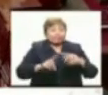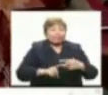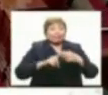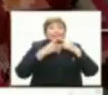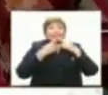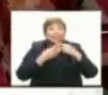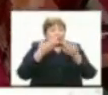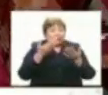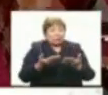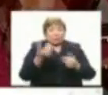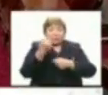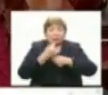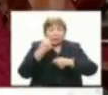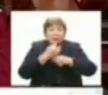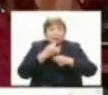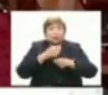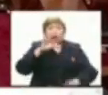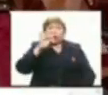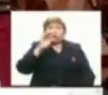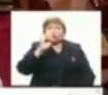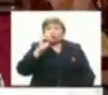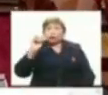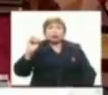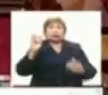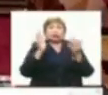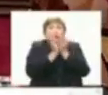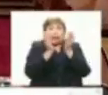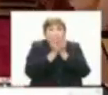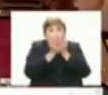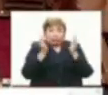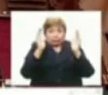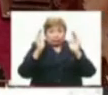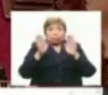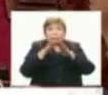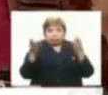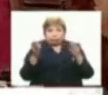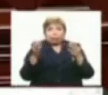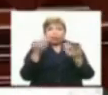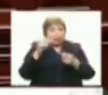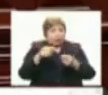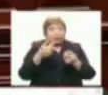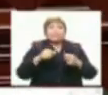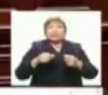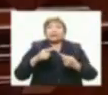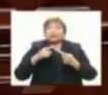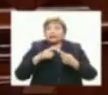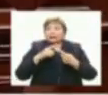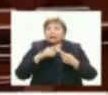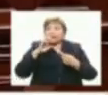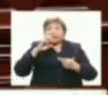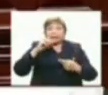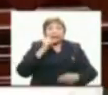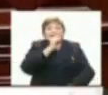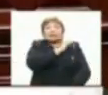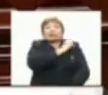Inicialmente, trabajaremos en 800 instituciones educativas habilitadas para la educación técnica, la